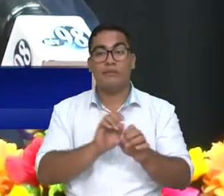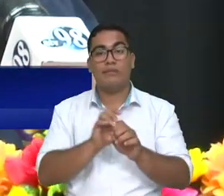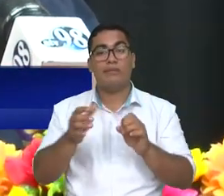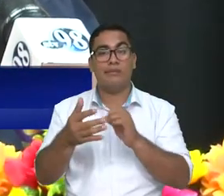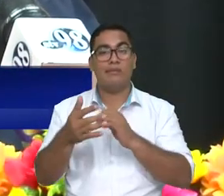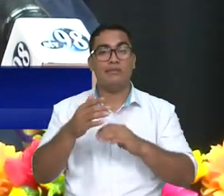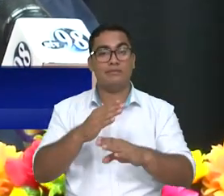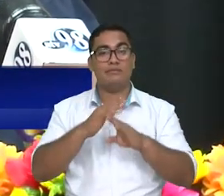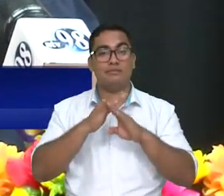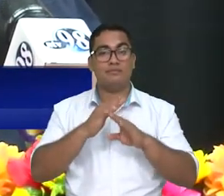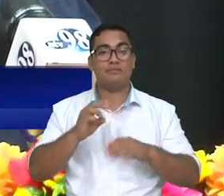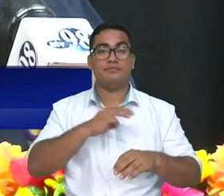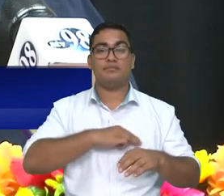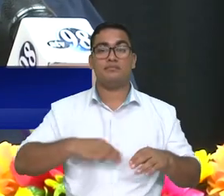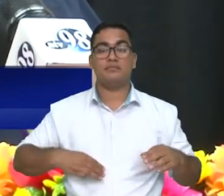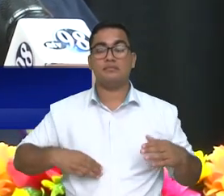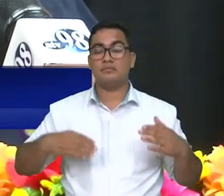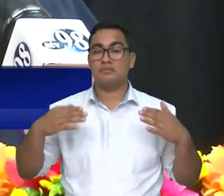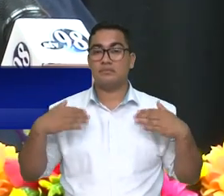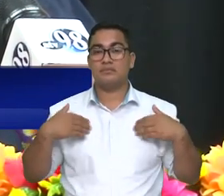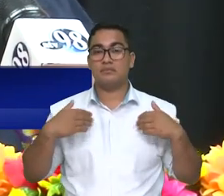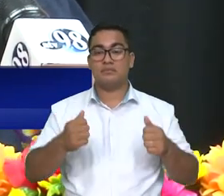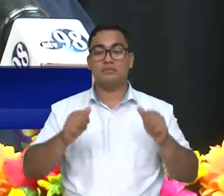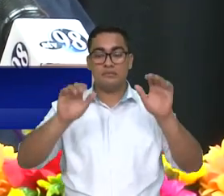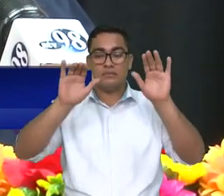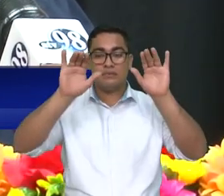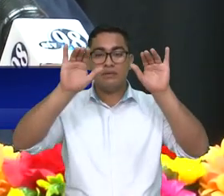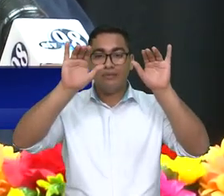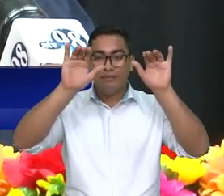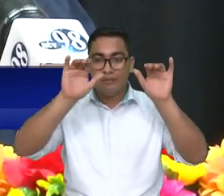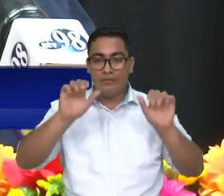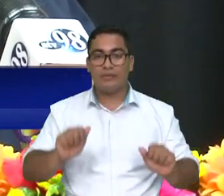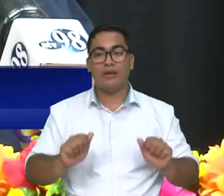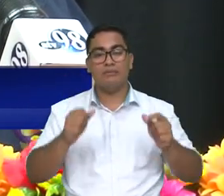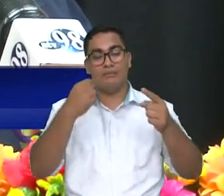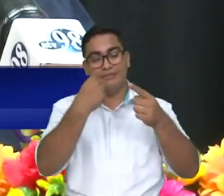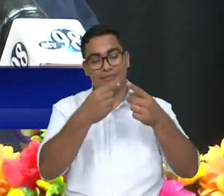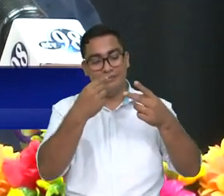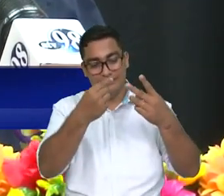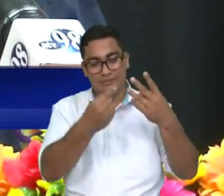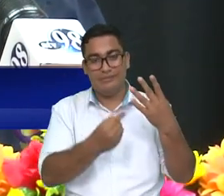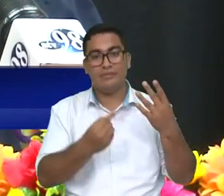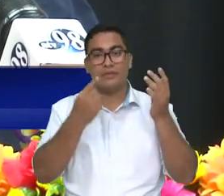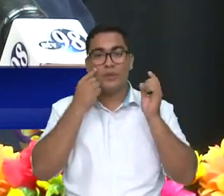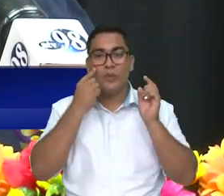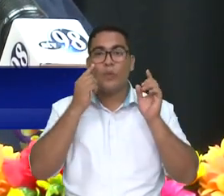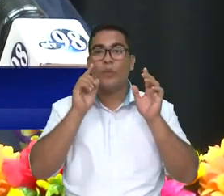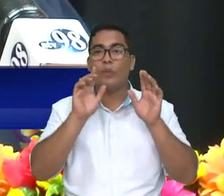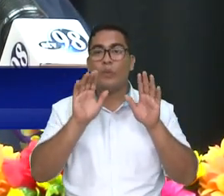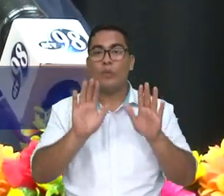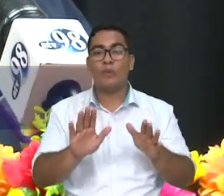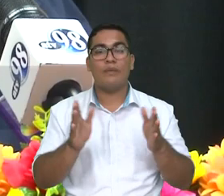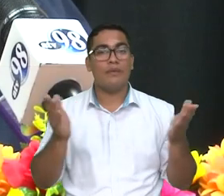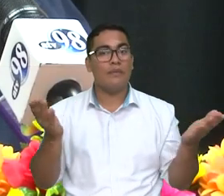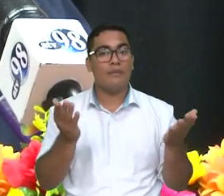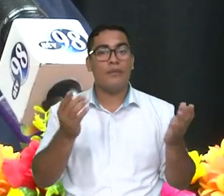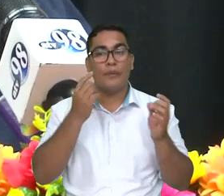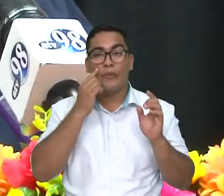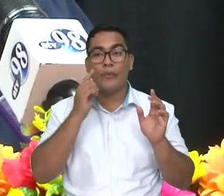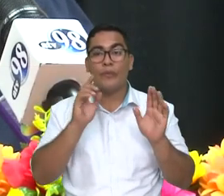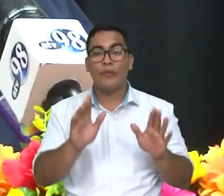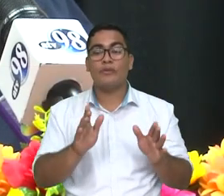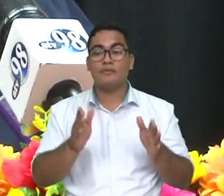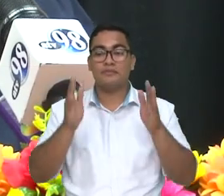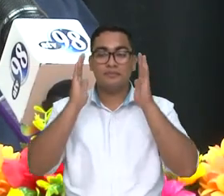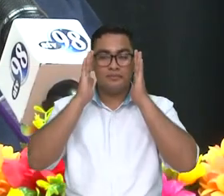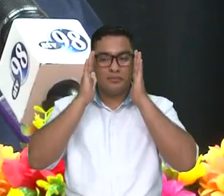Salud. Ya tenemos todas las precauciones necesarias, todas las medidas de seguridad para